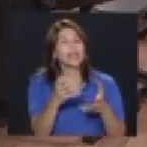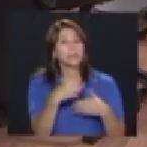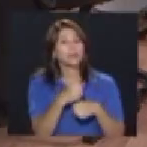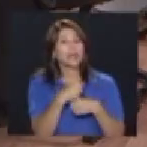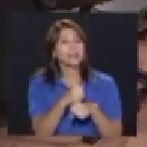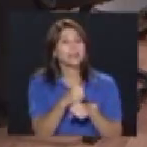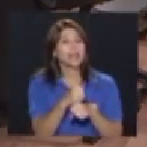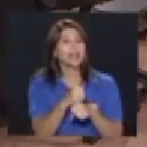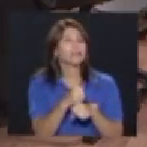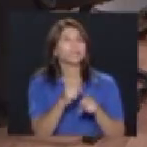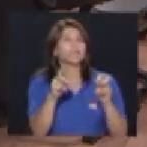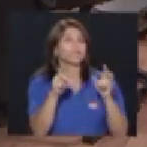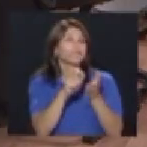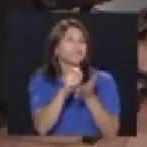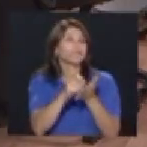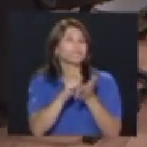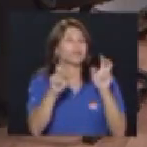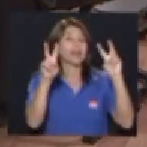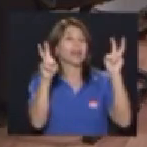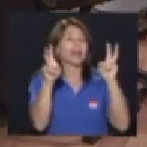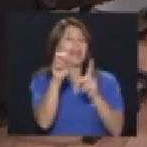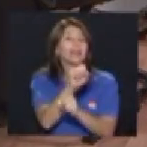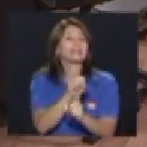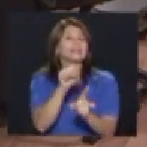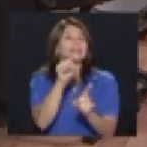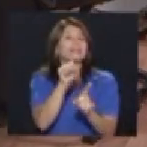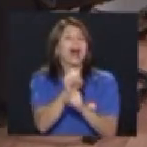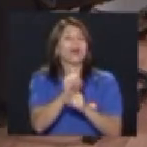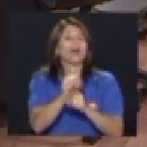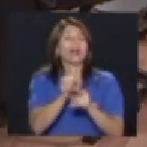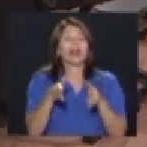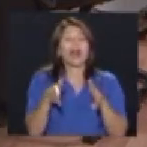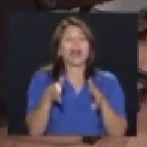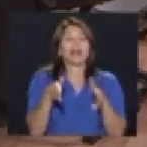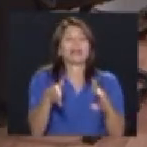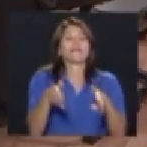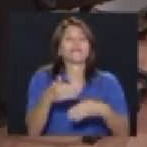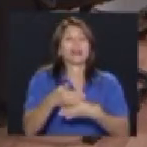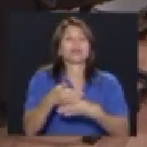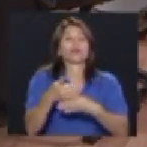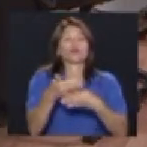el estado de la infraestructura, que podría ser un tema,